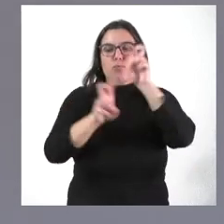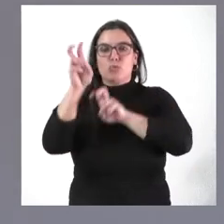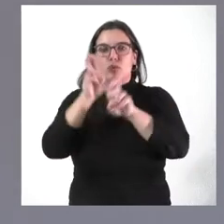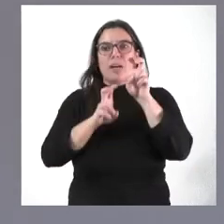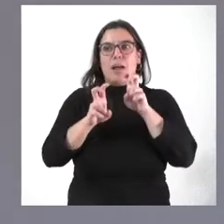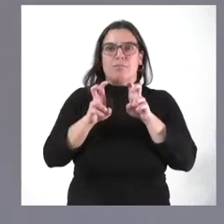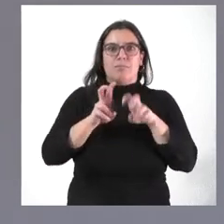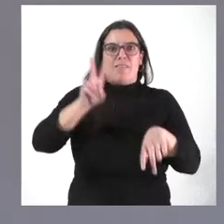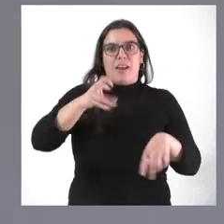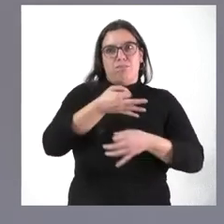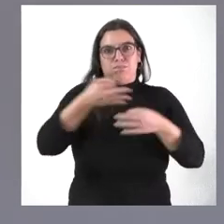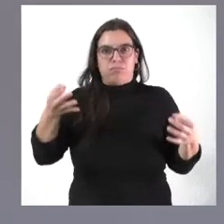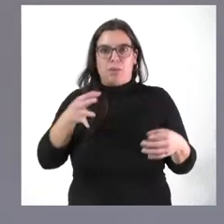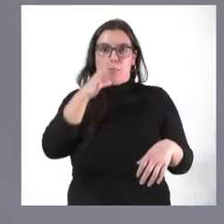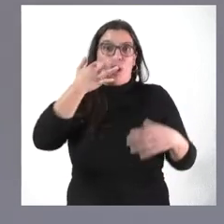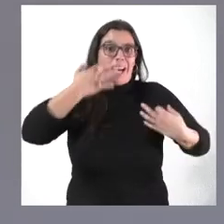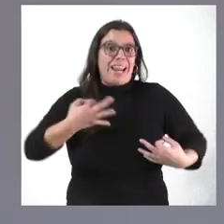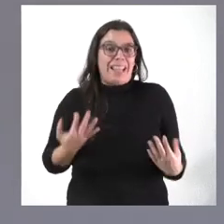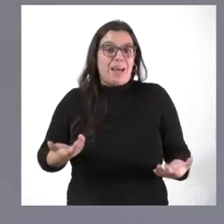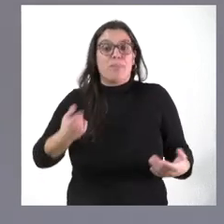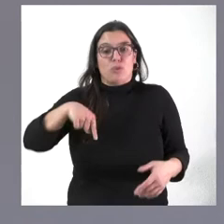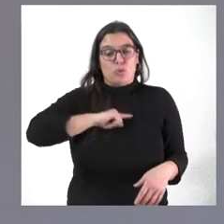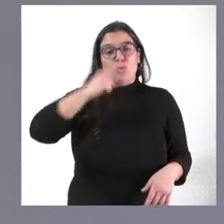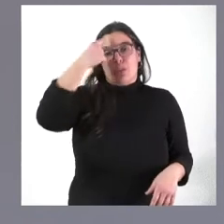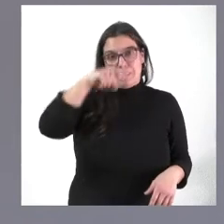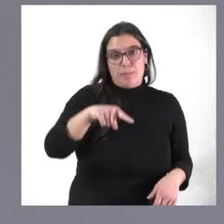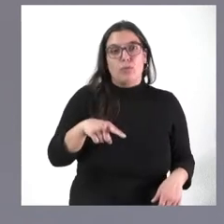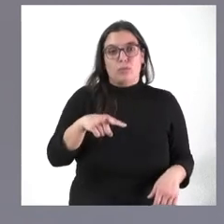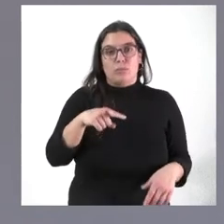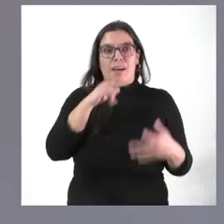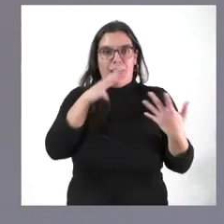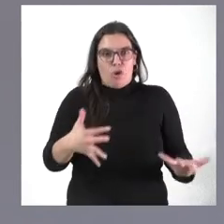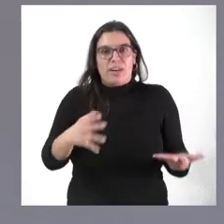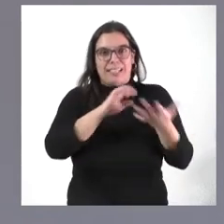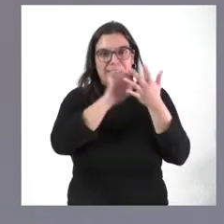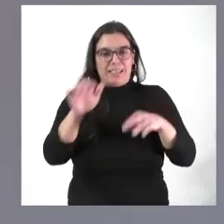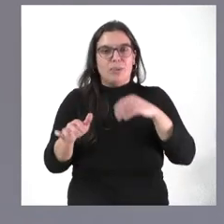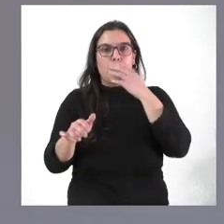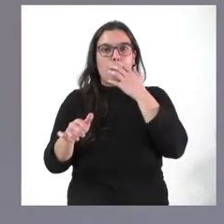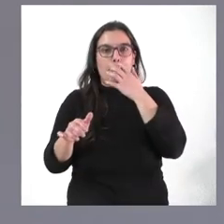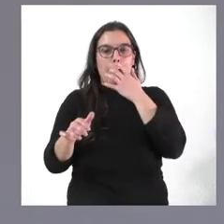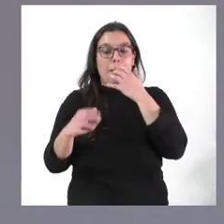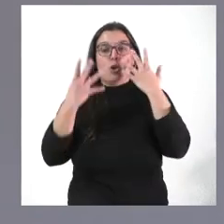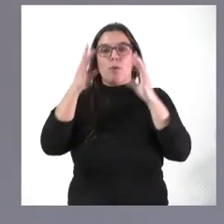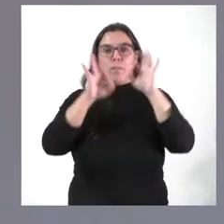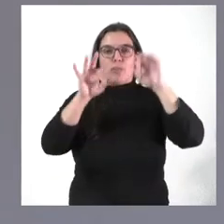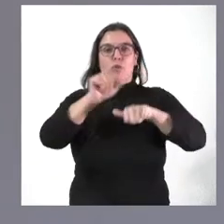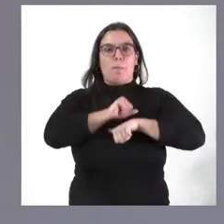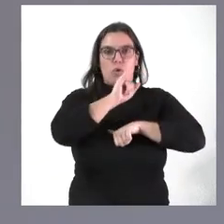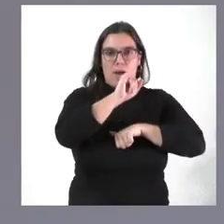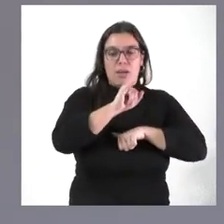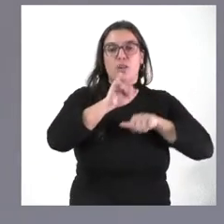de eficaz cada vez mayor Porque esa es una realidad somos conscientes de que todavía hoy en Castilla y león tenemos un 9% de tasa de paro que hay